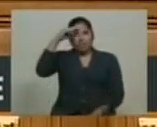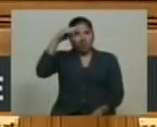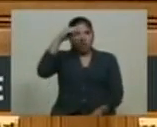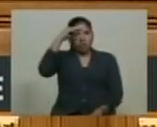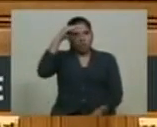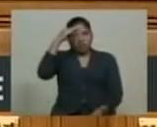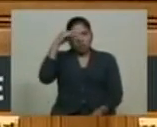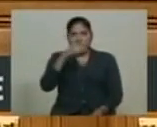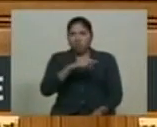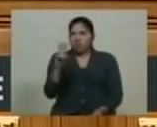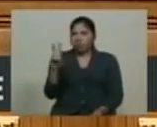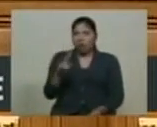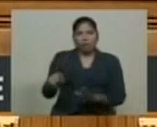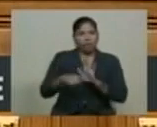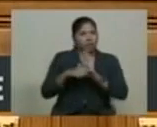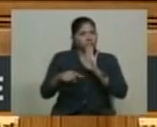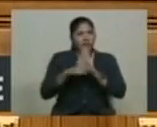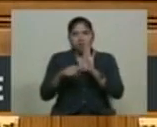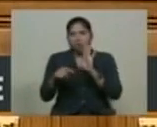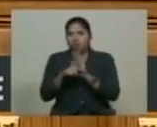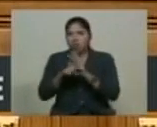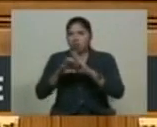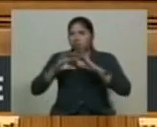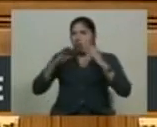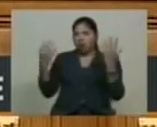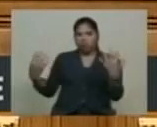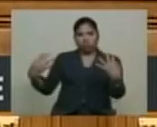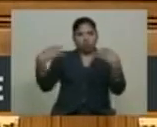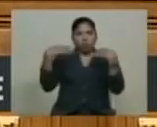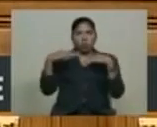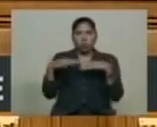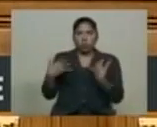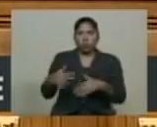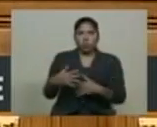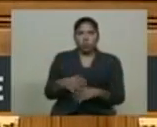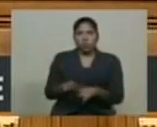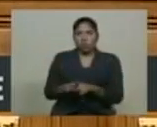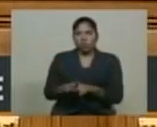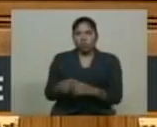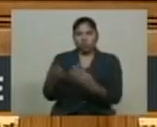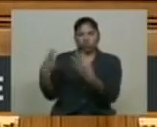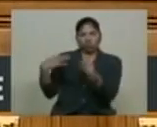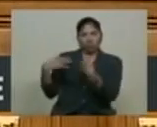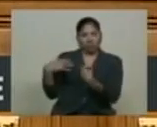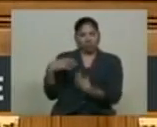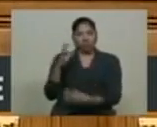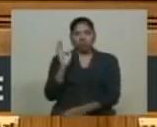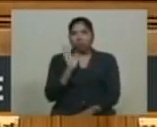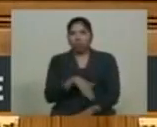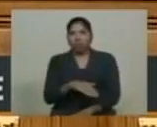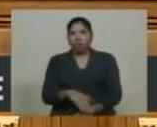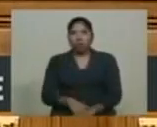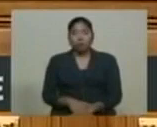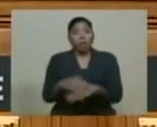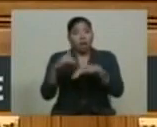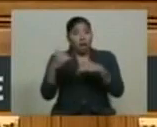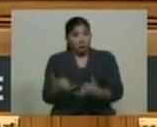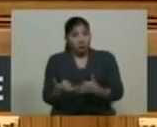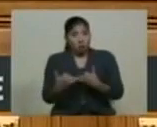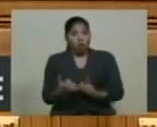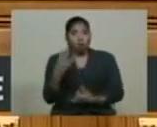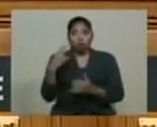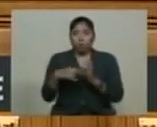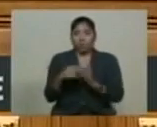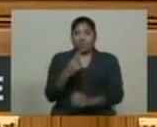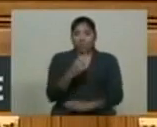su auxilio para deprimirnos. Hoy, en 2018, pueden llamar